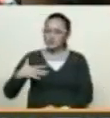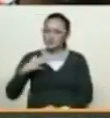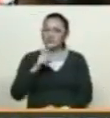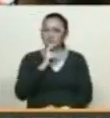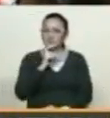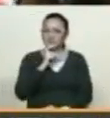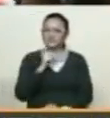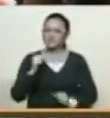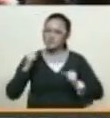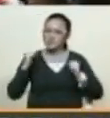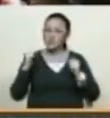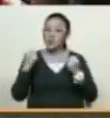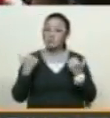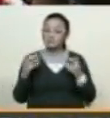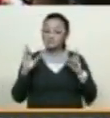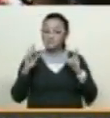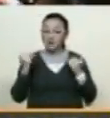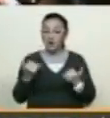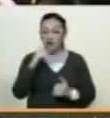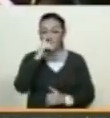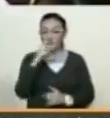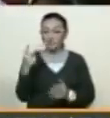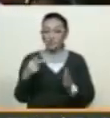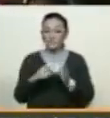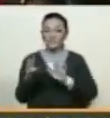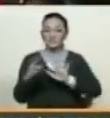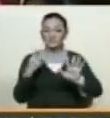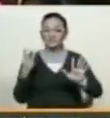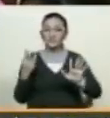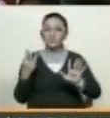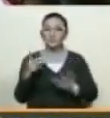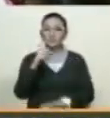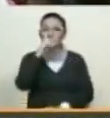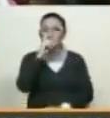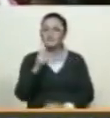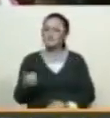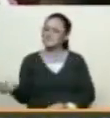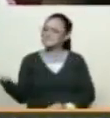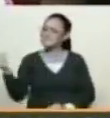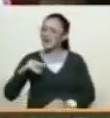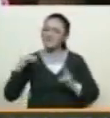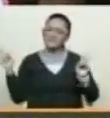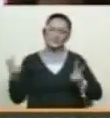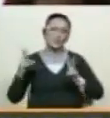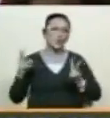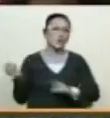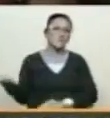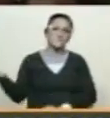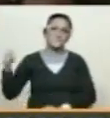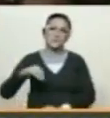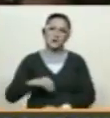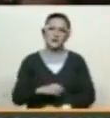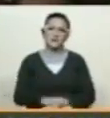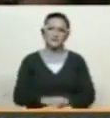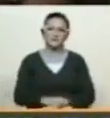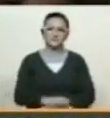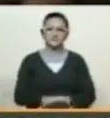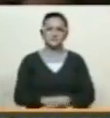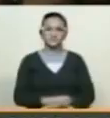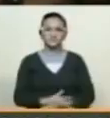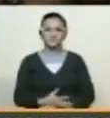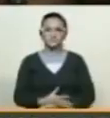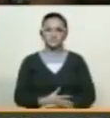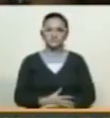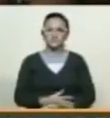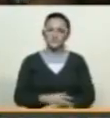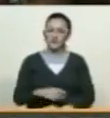culminado. Y este año 2018 tiene que ser un año de nuevas victorias de este pueblo. Vamos a despejar juntos el camino